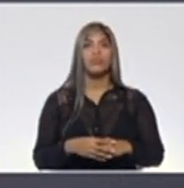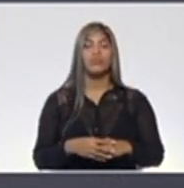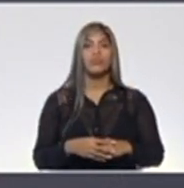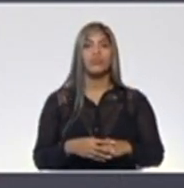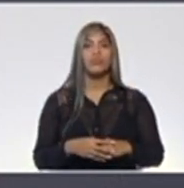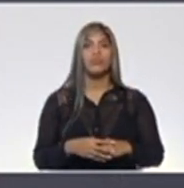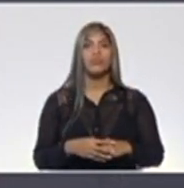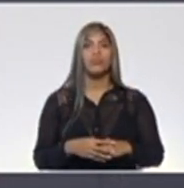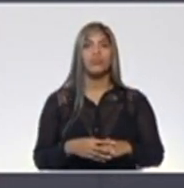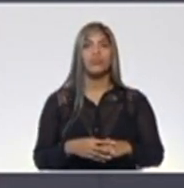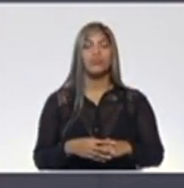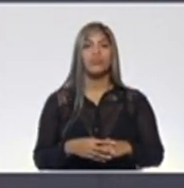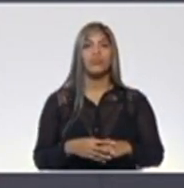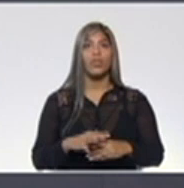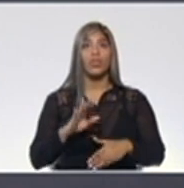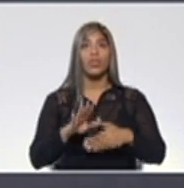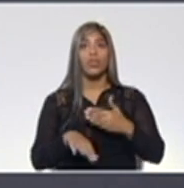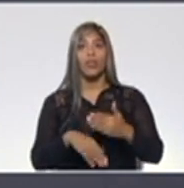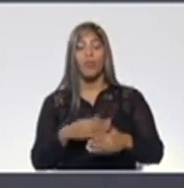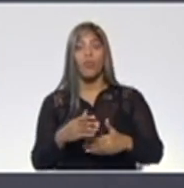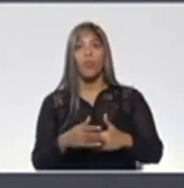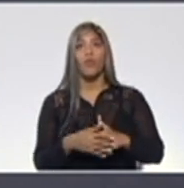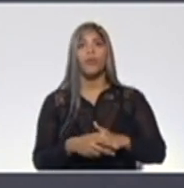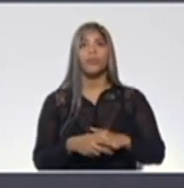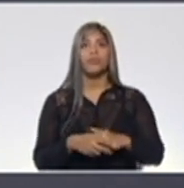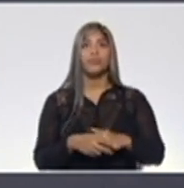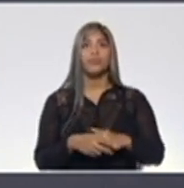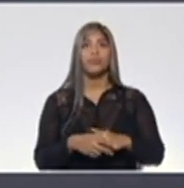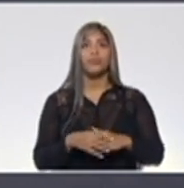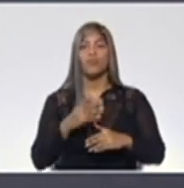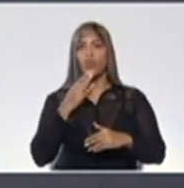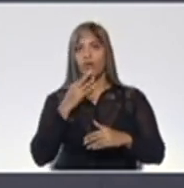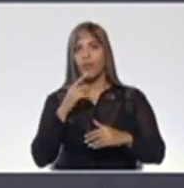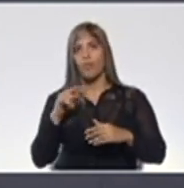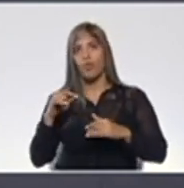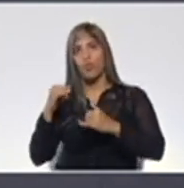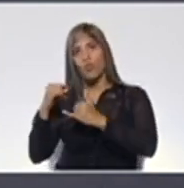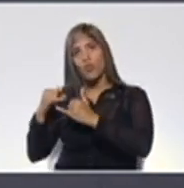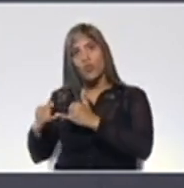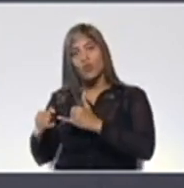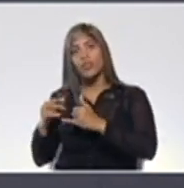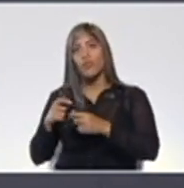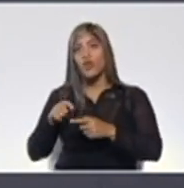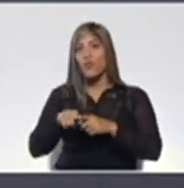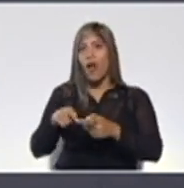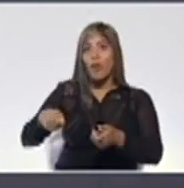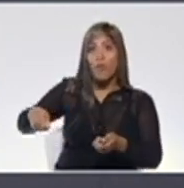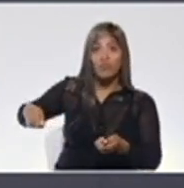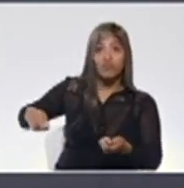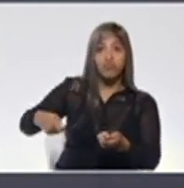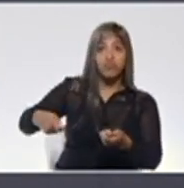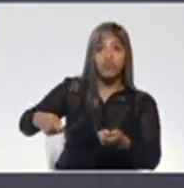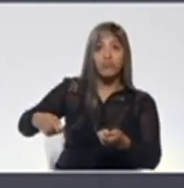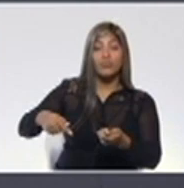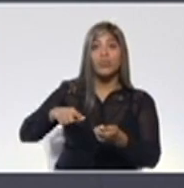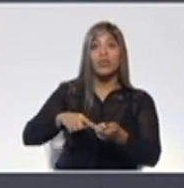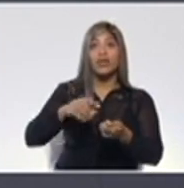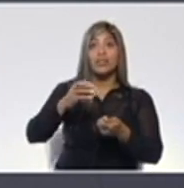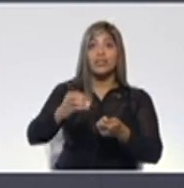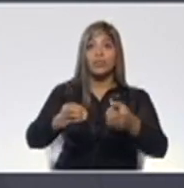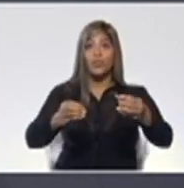el punto extremo sería la tronera, porque en la mesa de billar los agujeros se